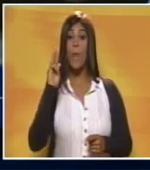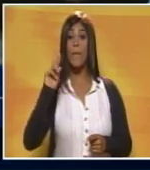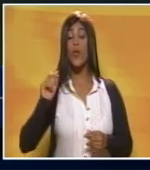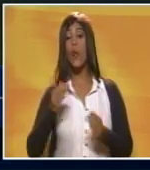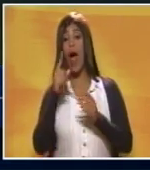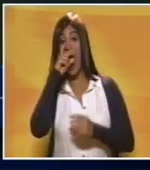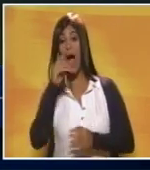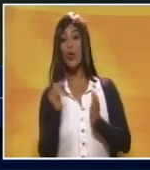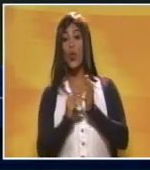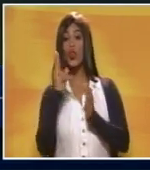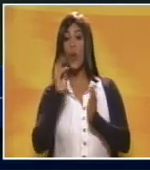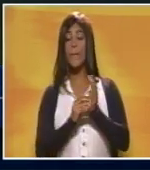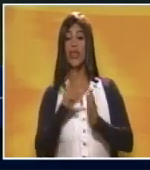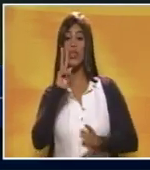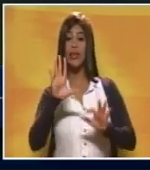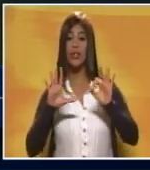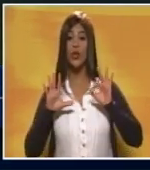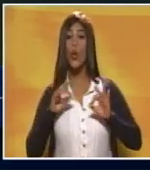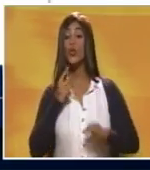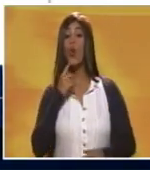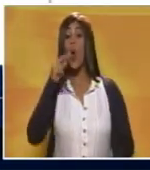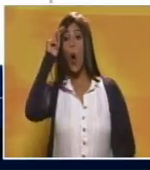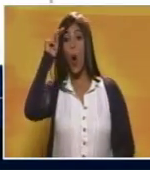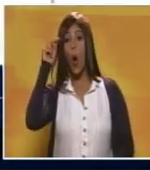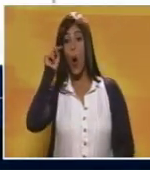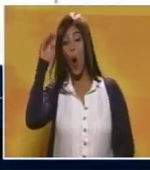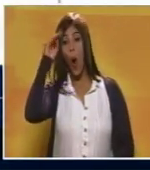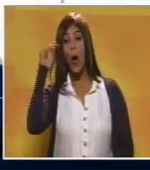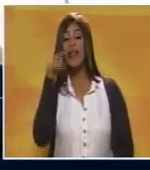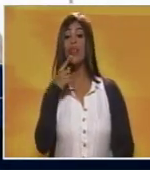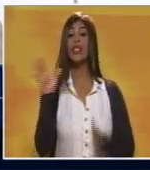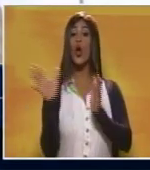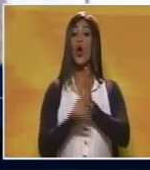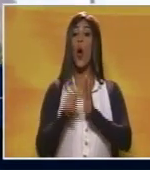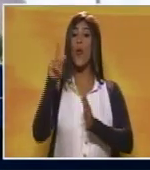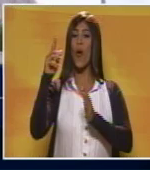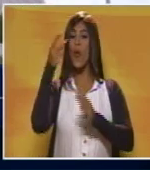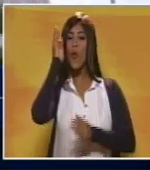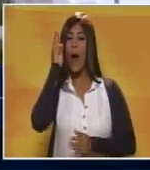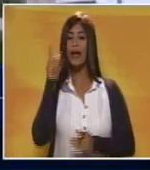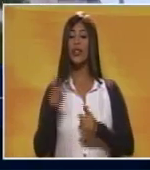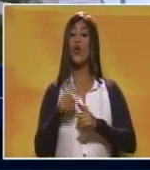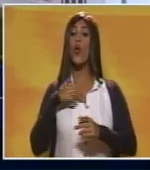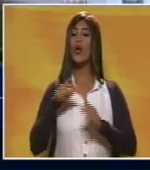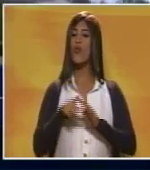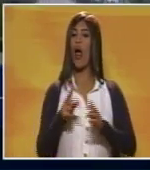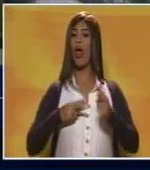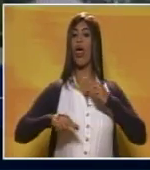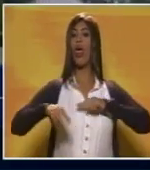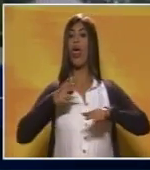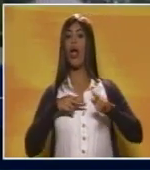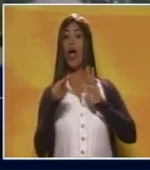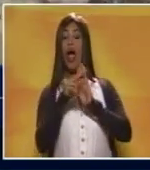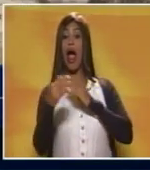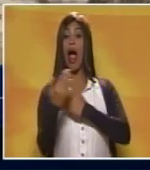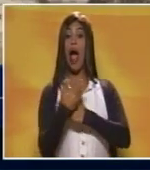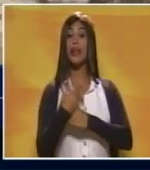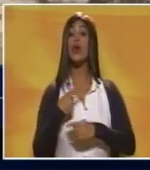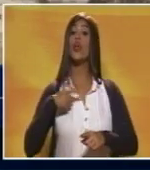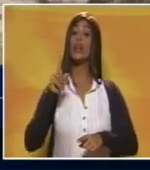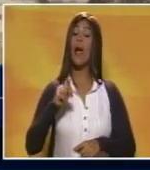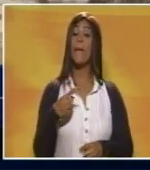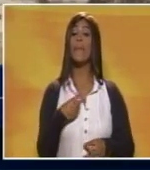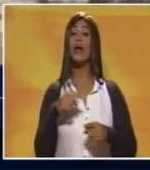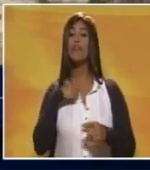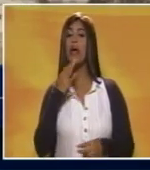comunicado, Norcorea consideró que Washington cometió un robo usando una excusa a las sanciones y que la acción supone un ejemplo más de